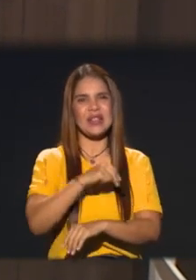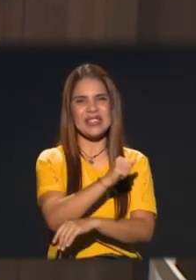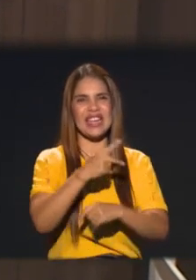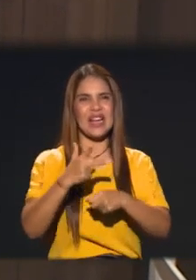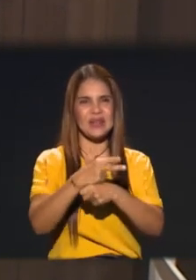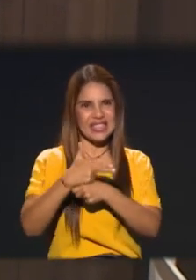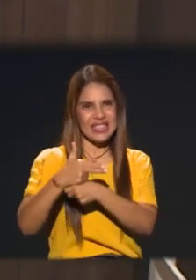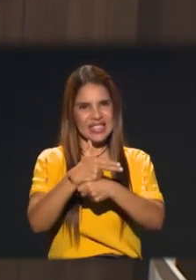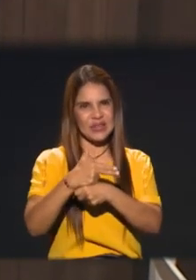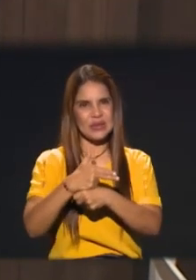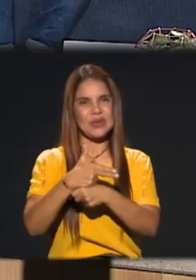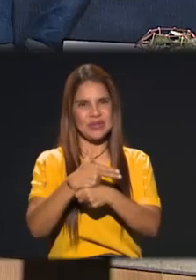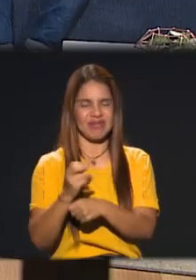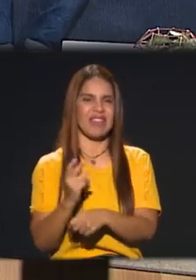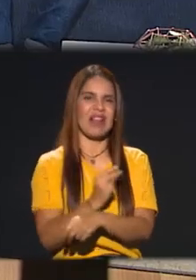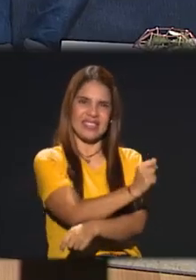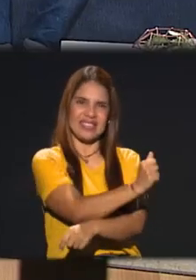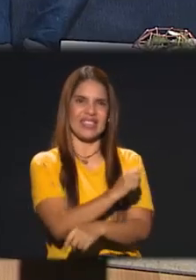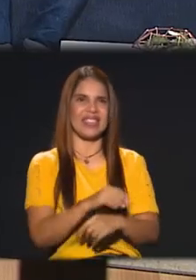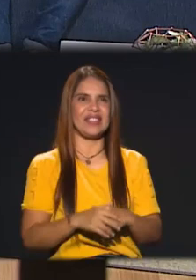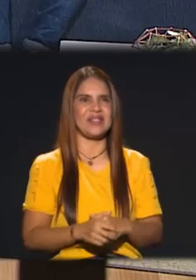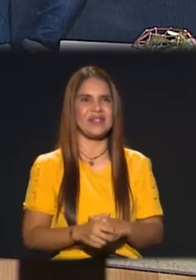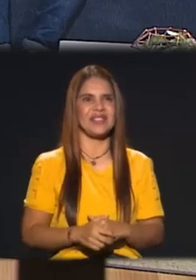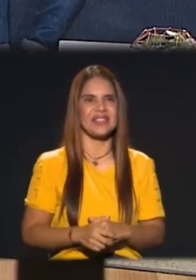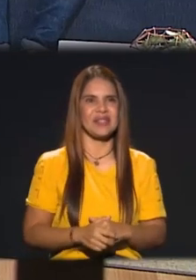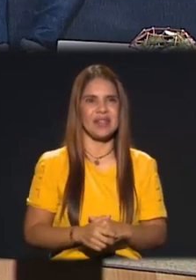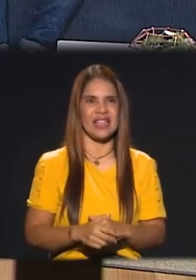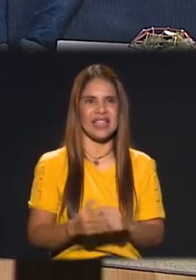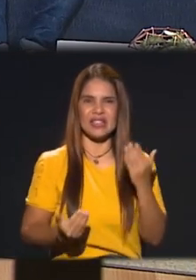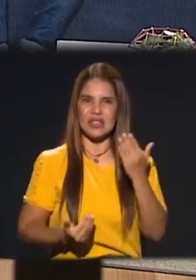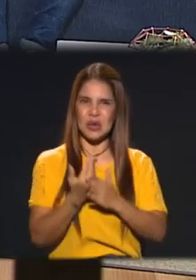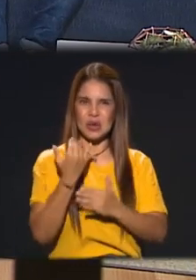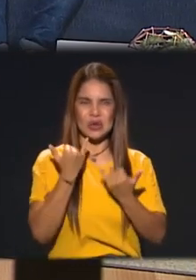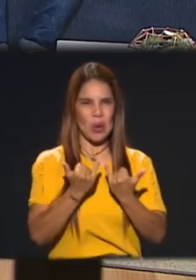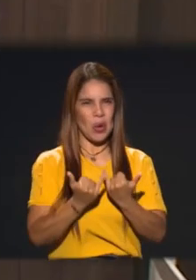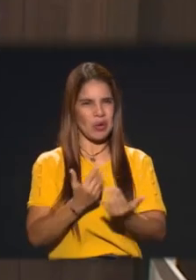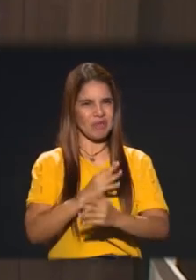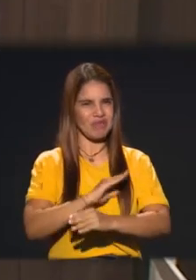qué pesar me lo castigaron. Ah, lo que le llegó a puro colágeno.